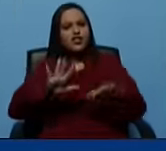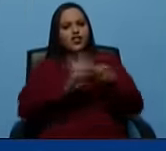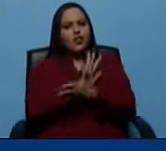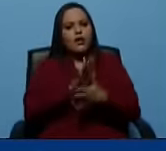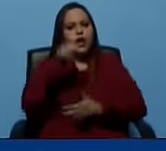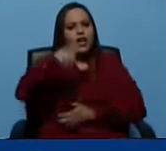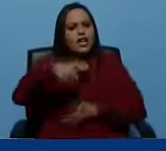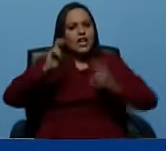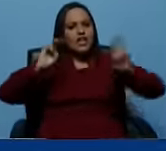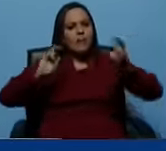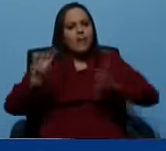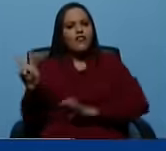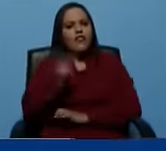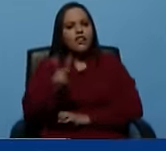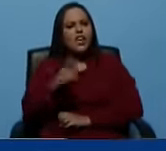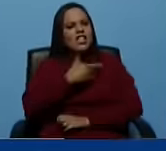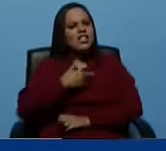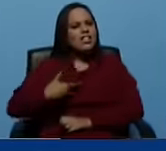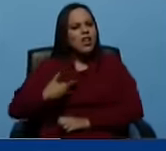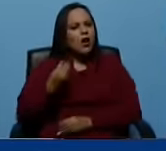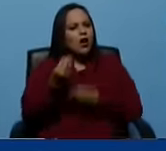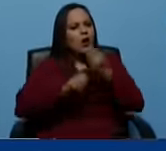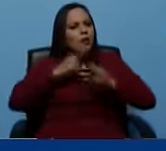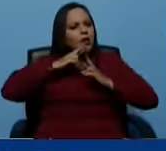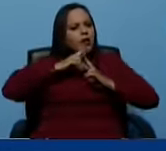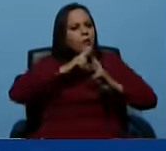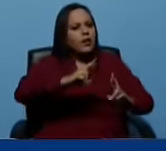Venezuela. Yo quisiera saber cuál es su respuesta, en